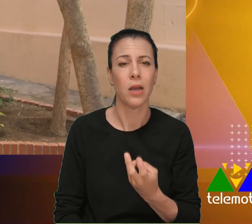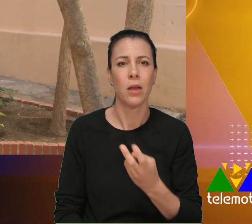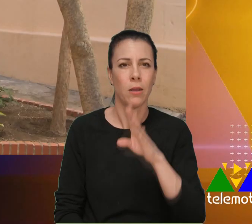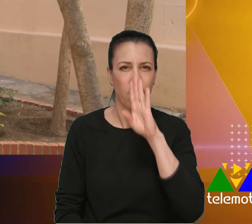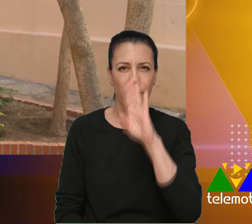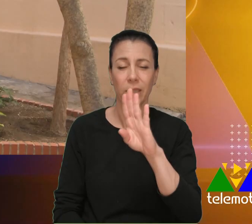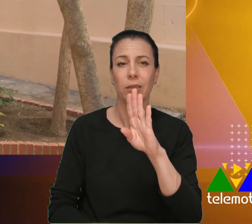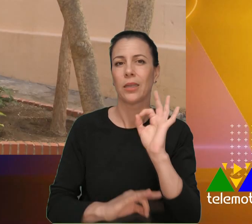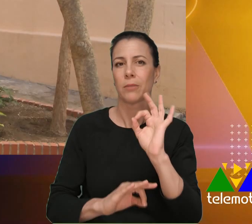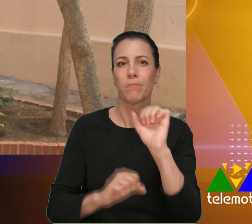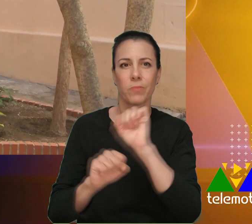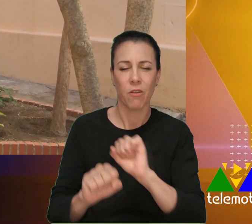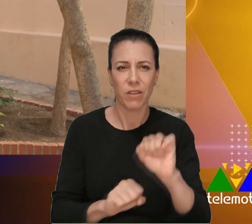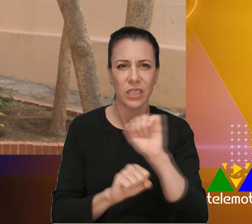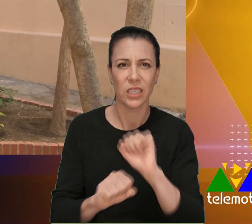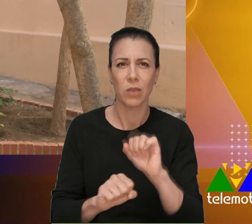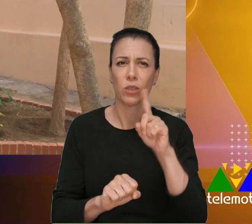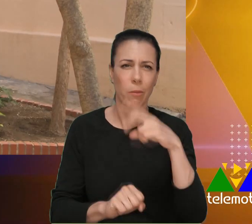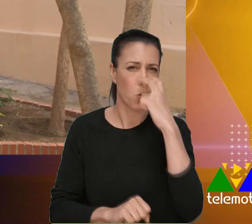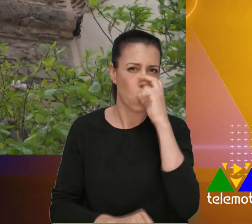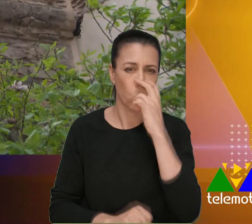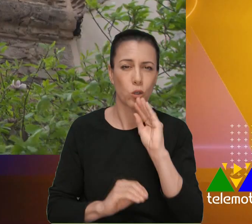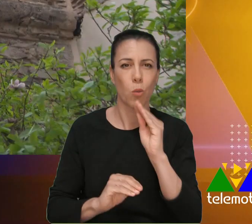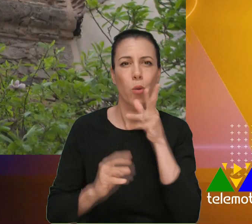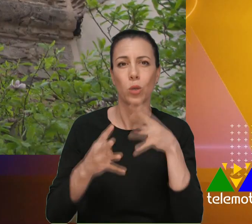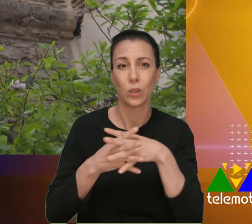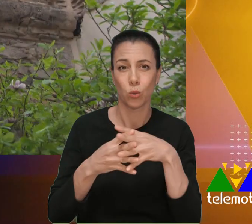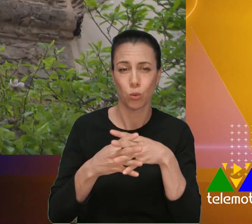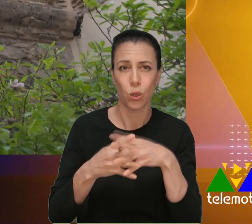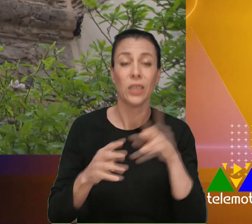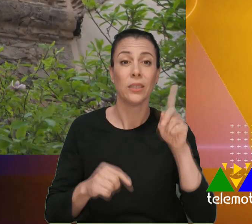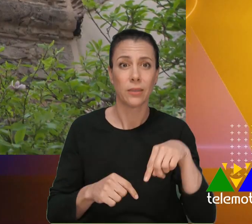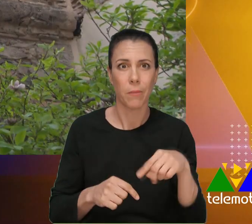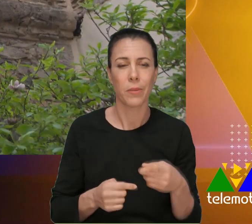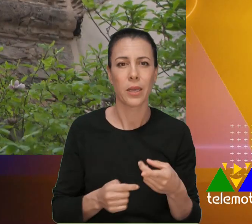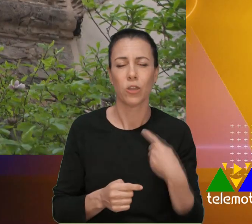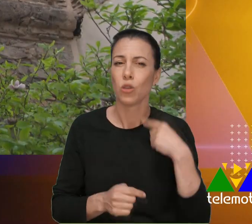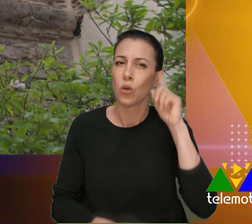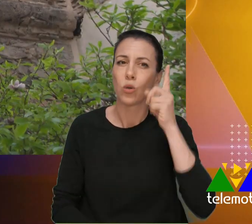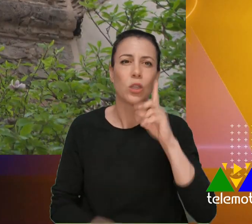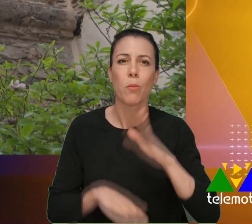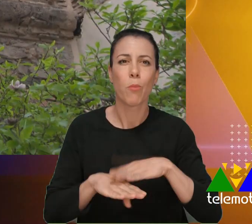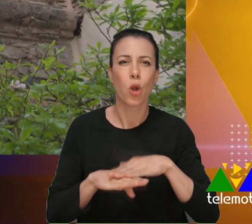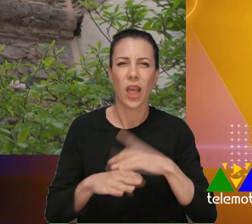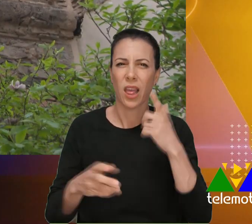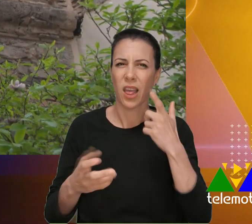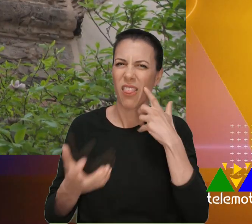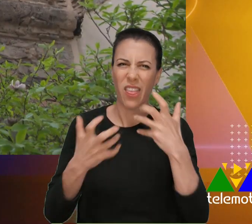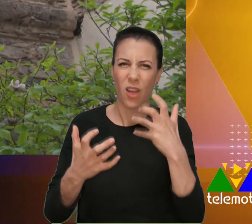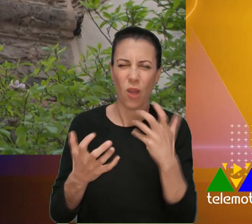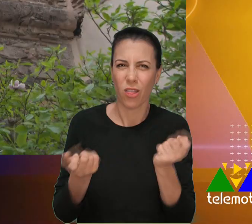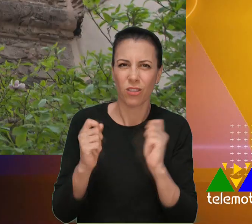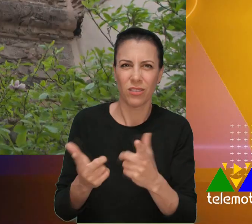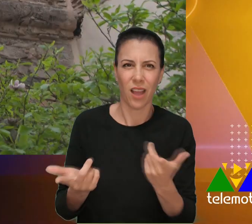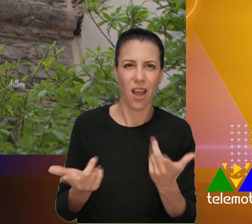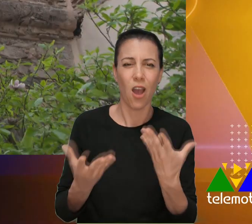frente defensivo y muy curiosa su estructura, ¿eh? Incluso yo no sé por qué la decoraron